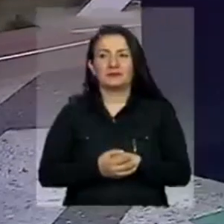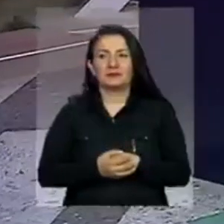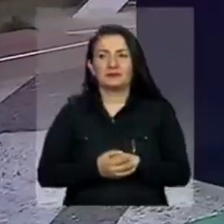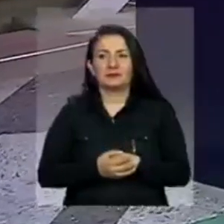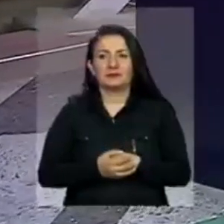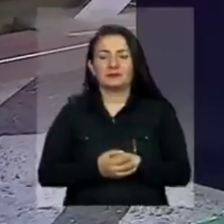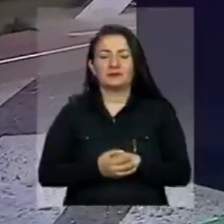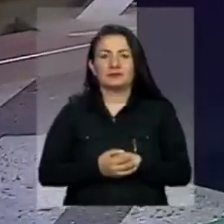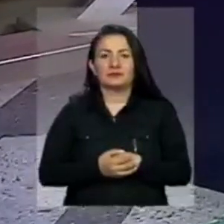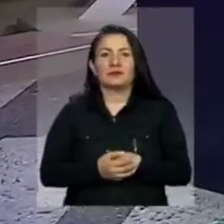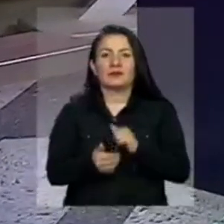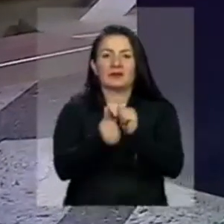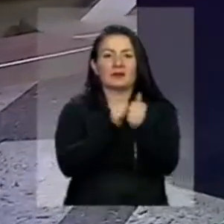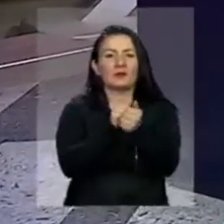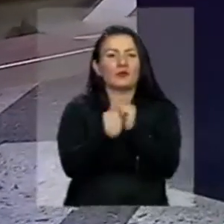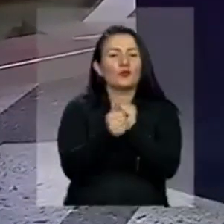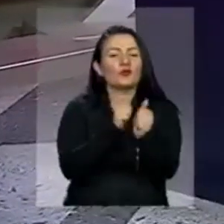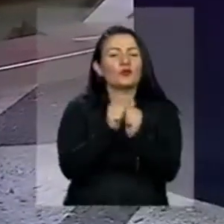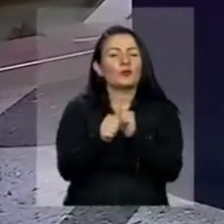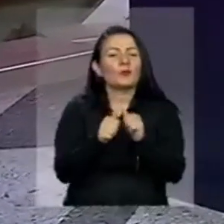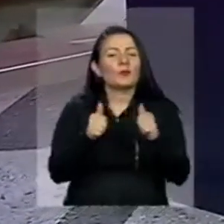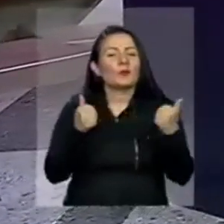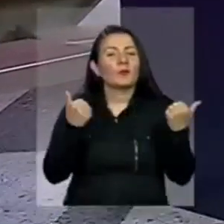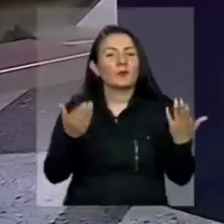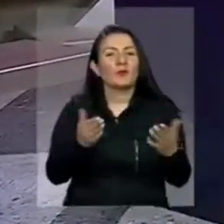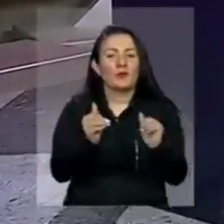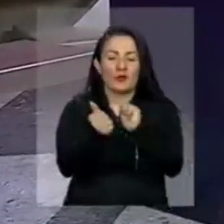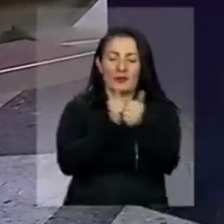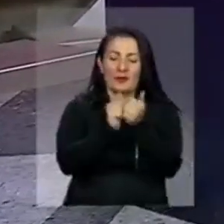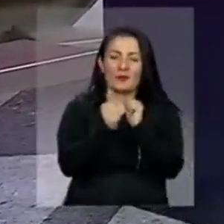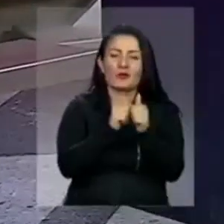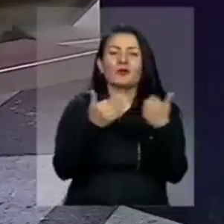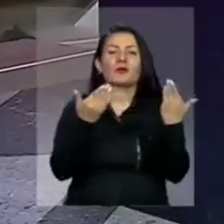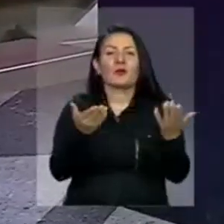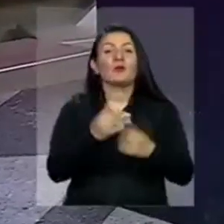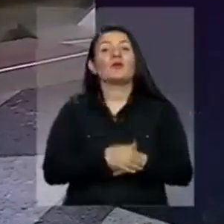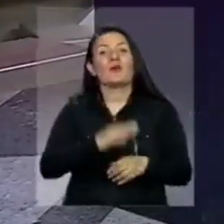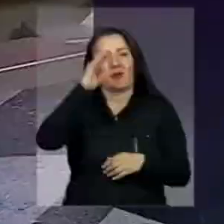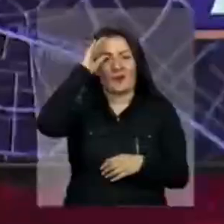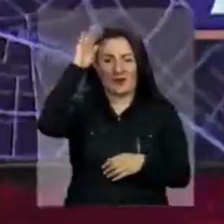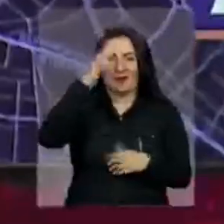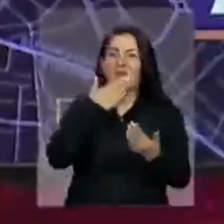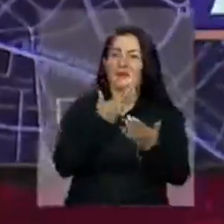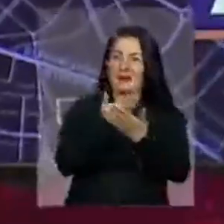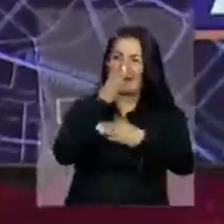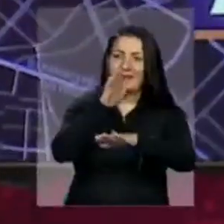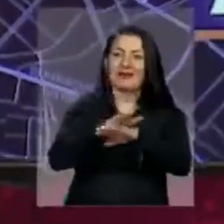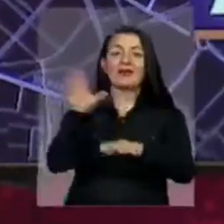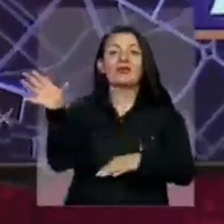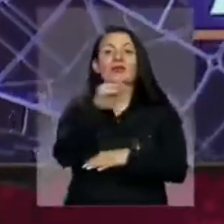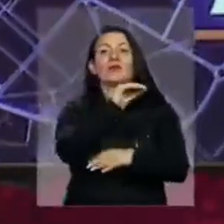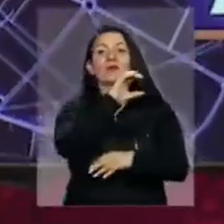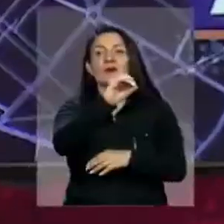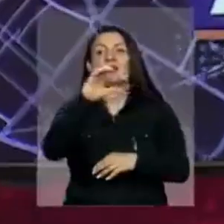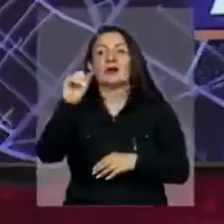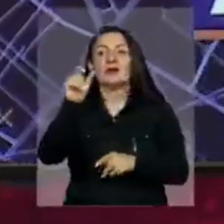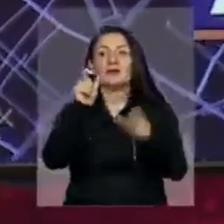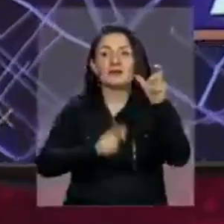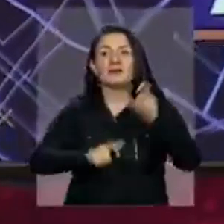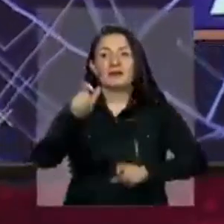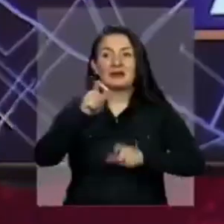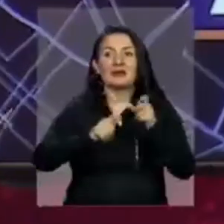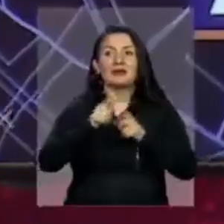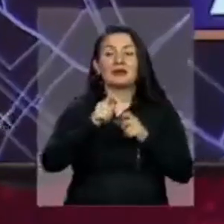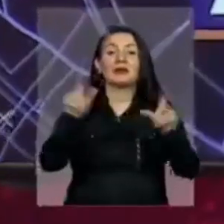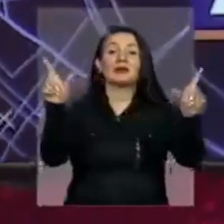extenso que es el del deporte. ¿Qué está pasando con la mujer en el deporte, María Fernanda? Hola, muy buenas tardes a todos y todas las personas que están del otro